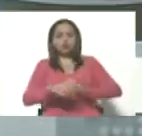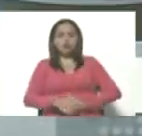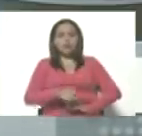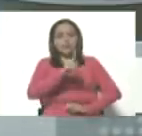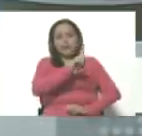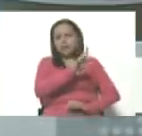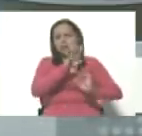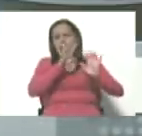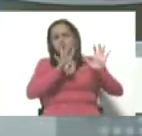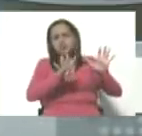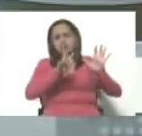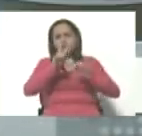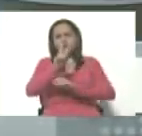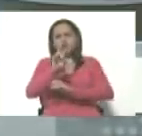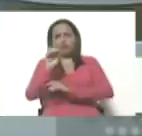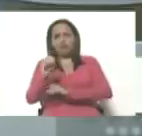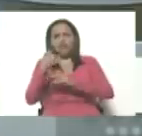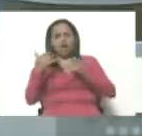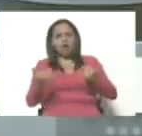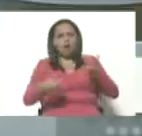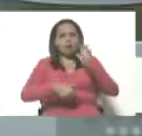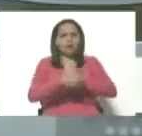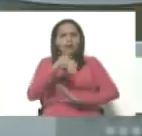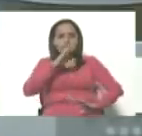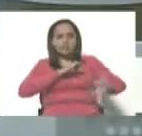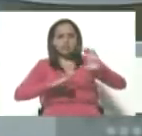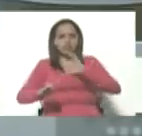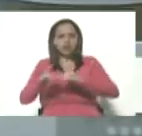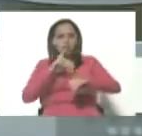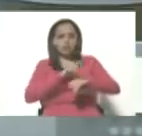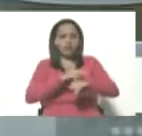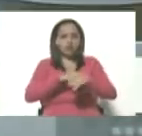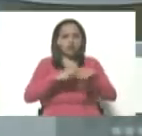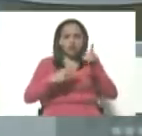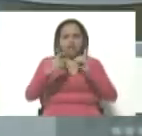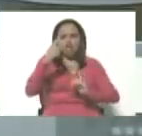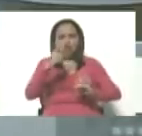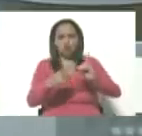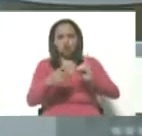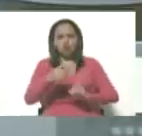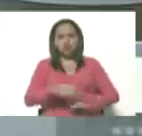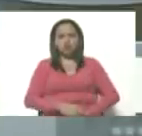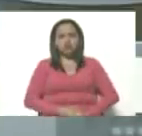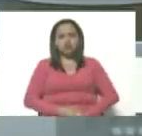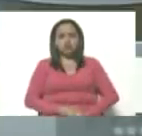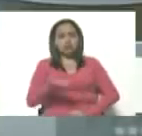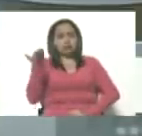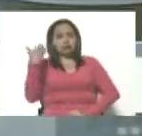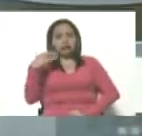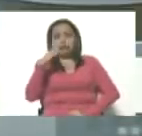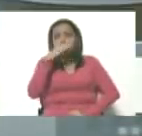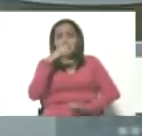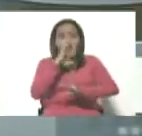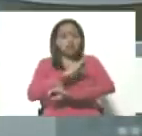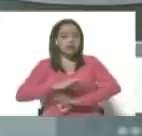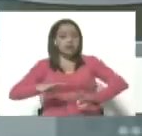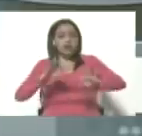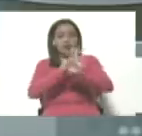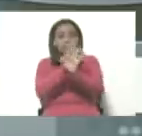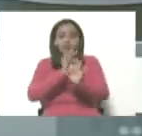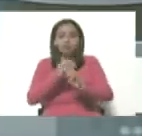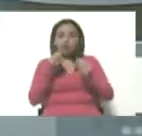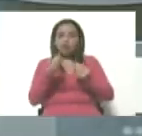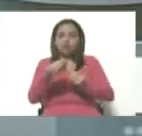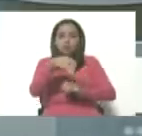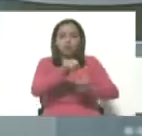1918-1920. Hoy tenemos más mecanismos científicos, médicos, de diagnóstico. Bueno, en aquella época no había mecanismo de